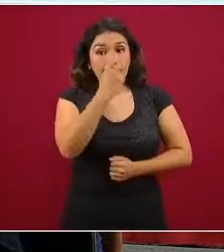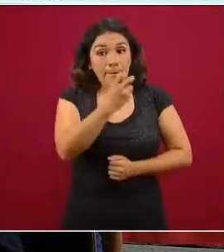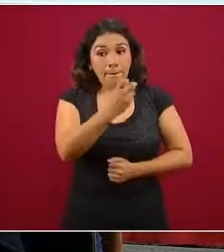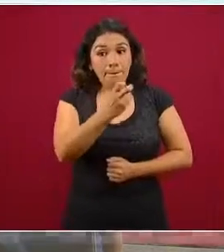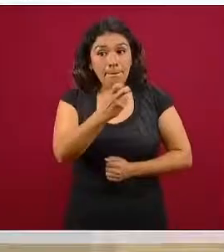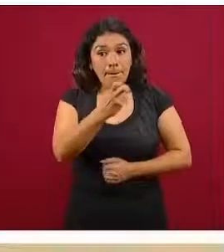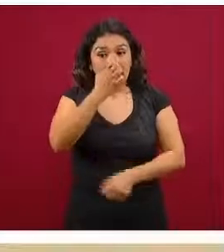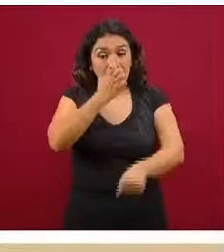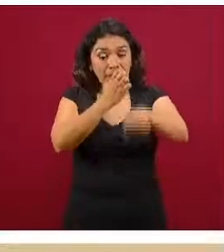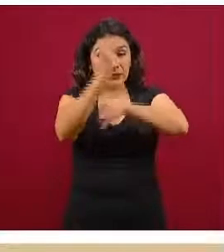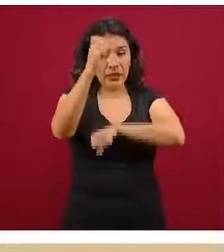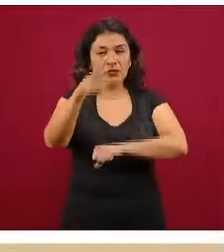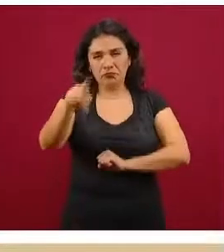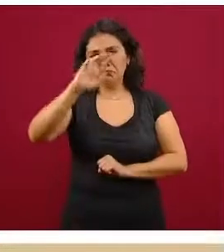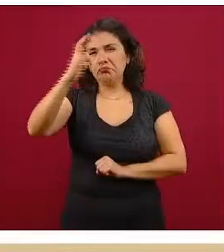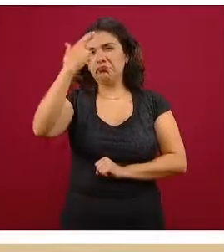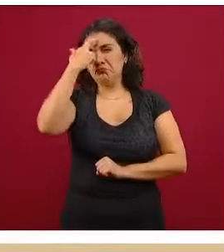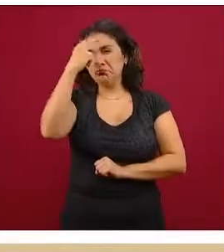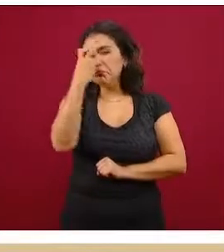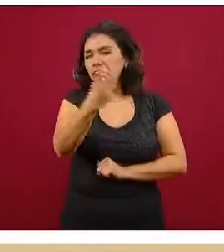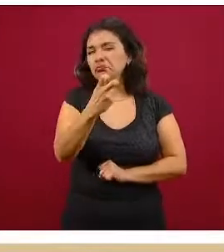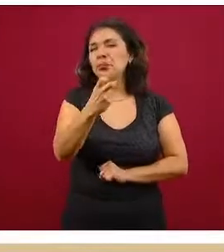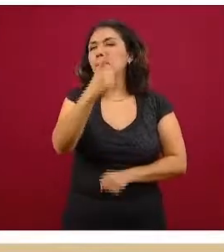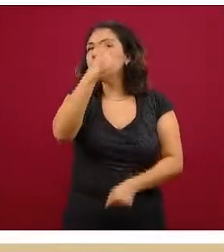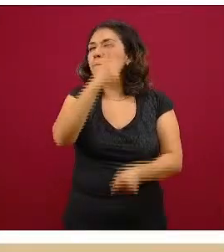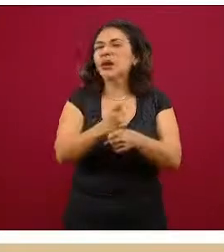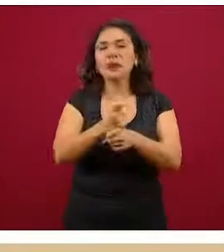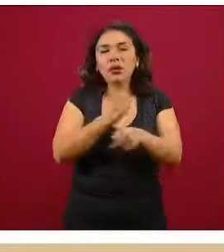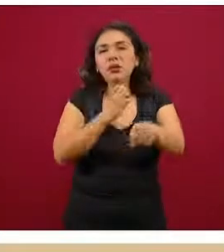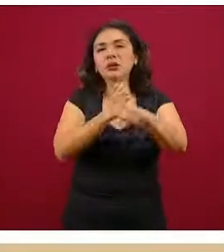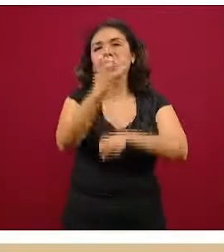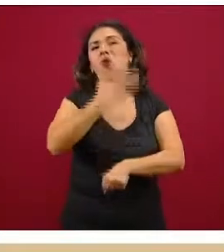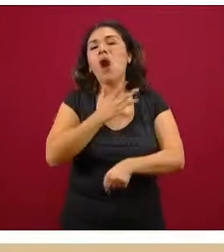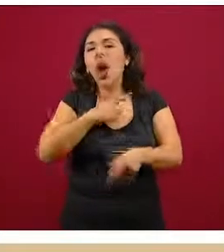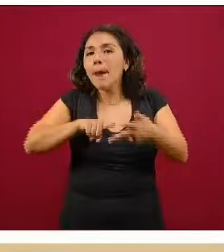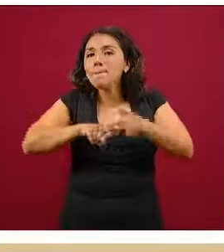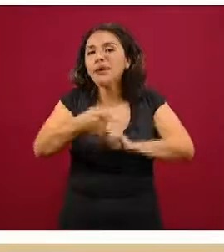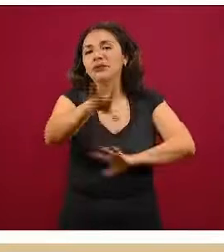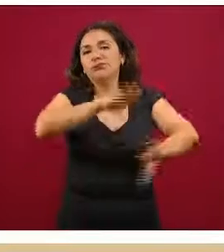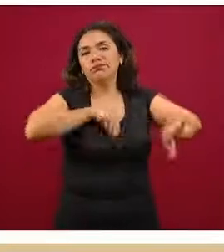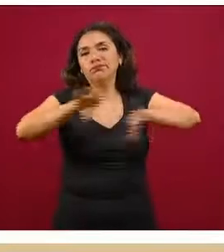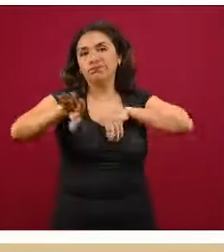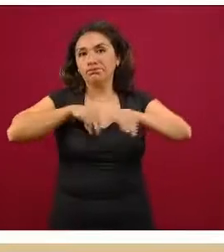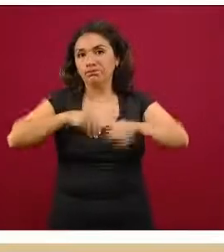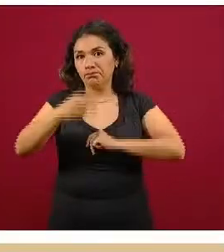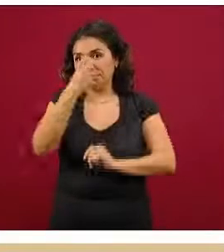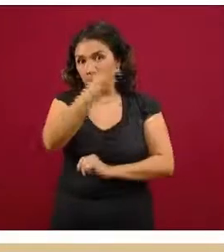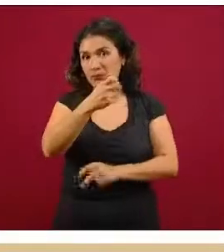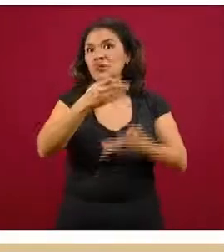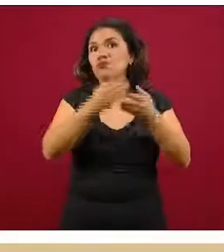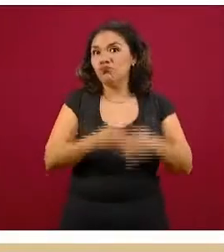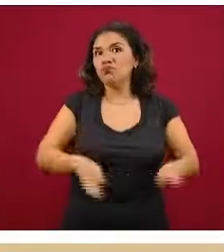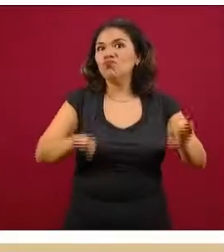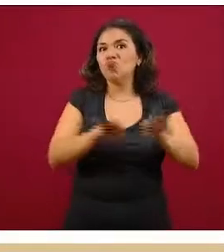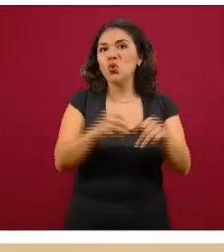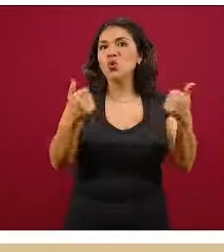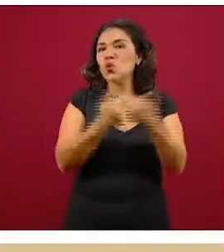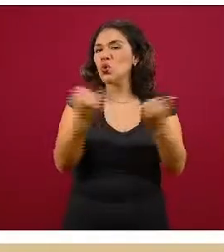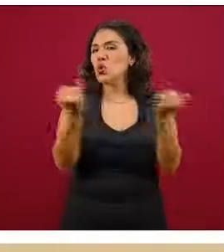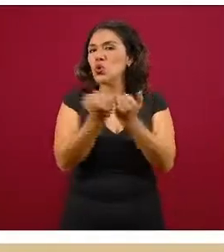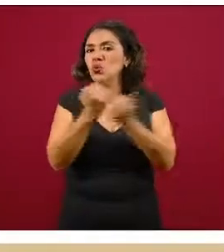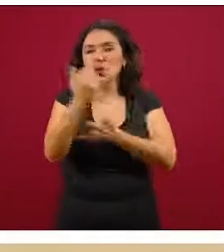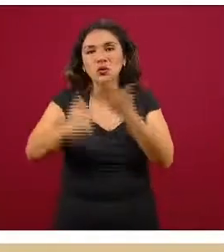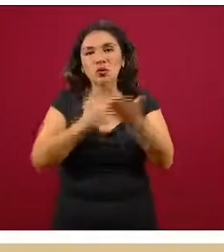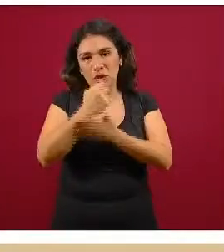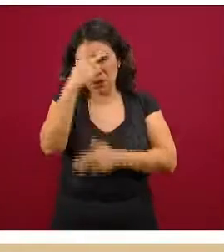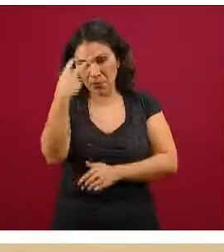fue, si ustedes recuerdan, uno de los primeros estados en iniciar con transmisión importante, junto con la Ciudad de México y el